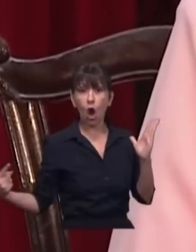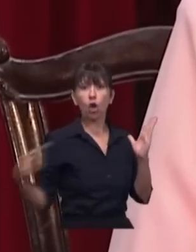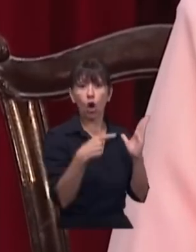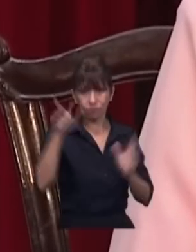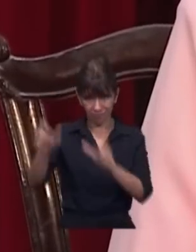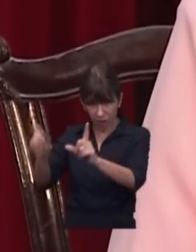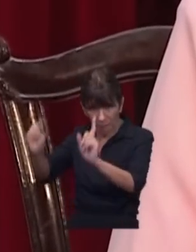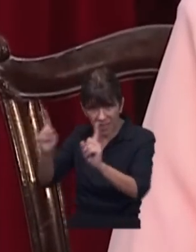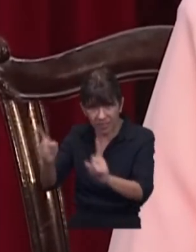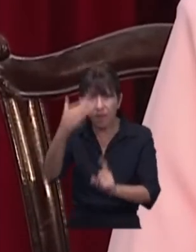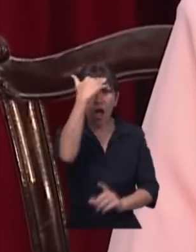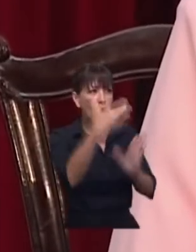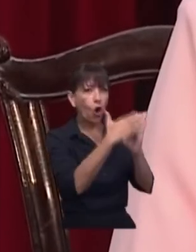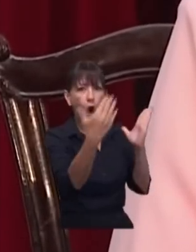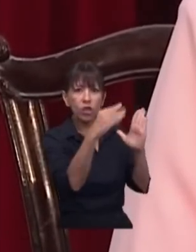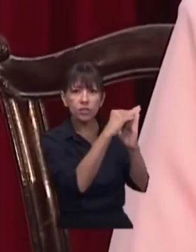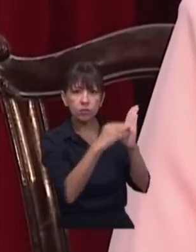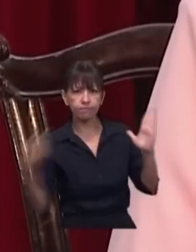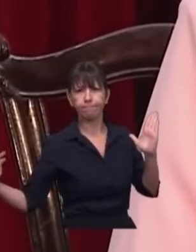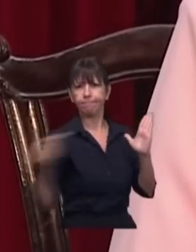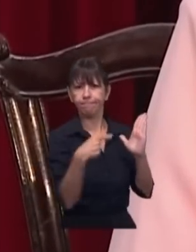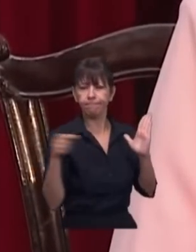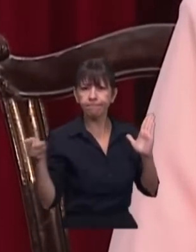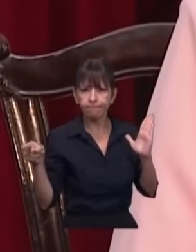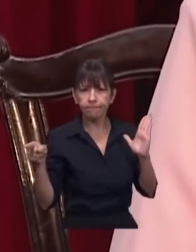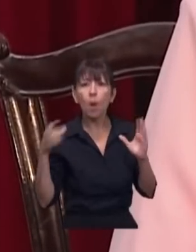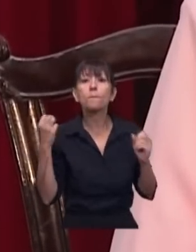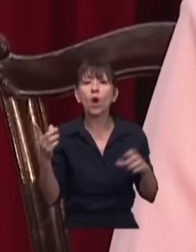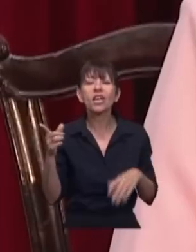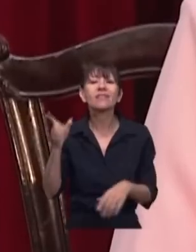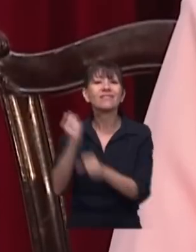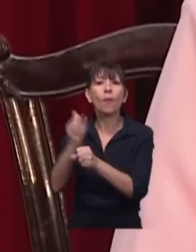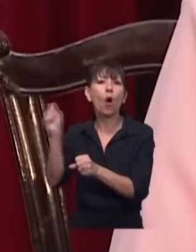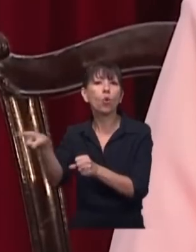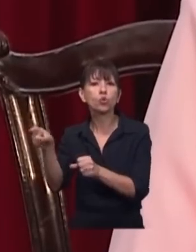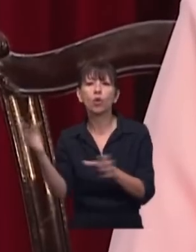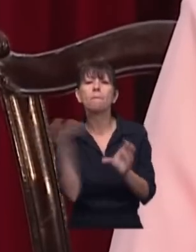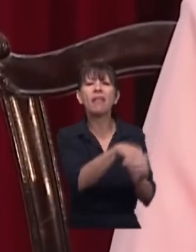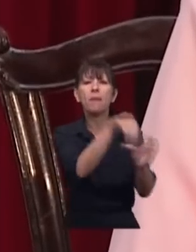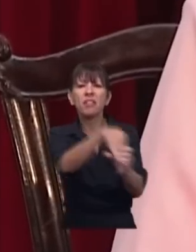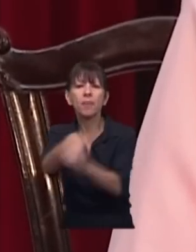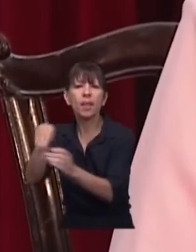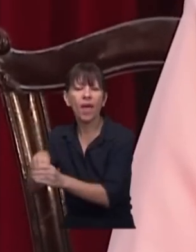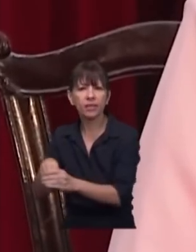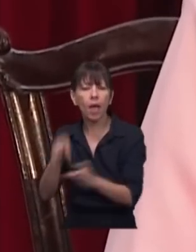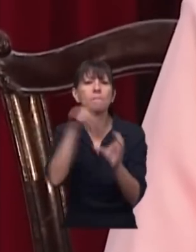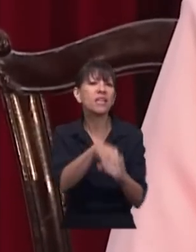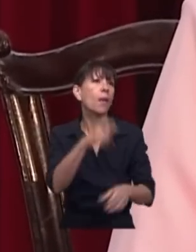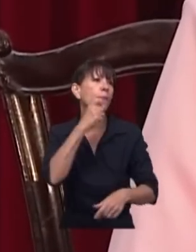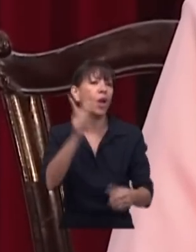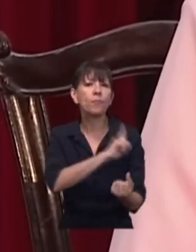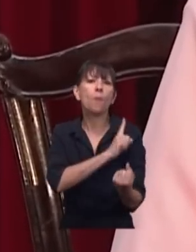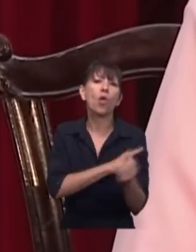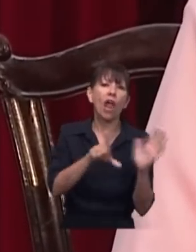la Constitución lo que se extralimitan en sus competencias y desconocen las competencias del Poder Legislativo y del Poder